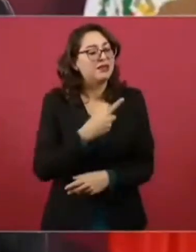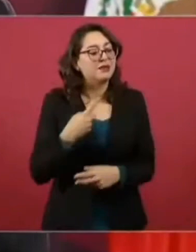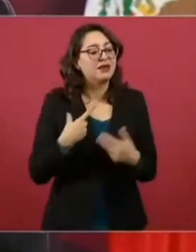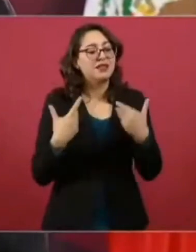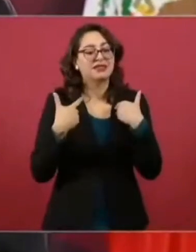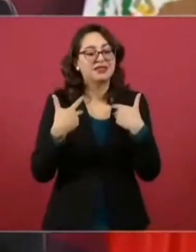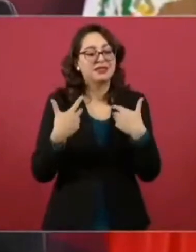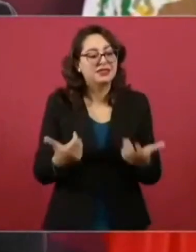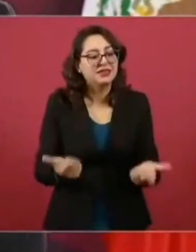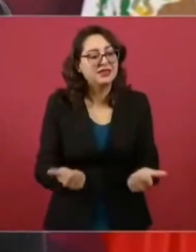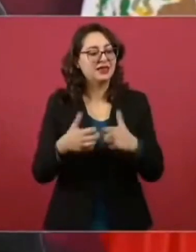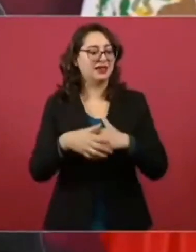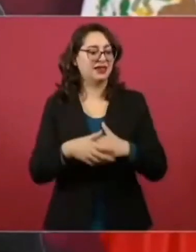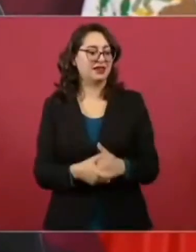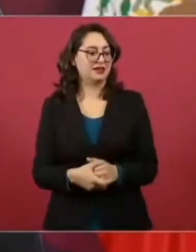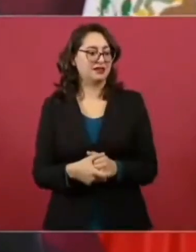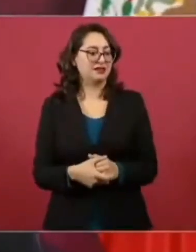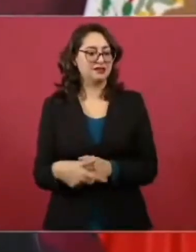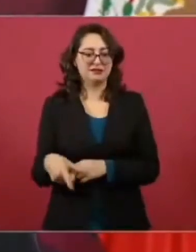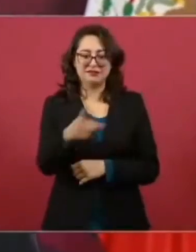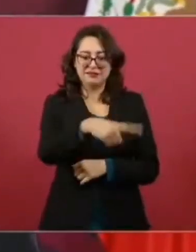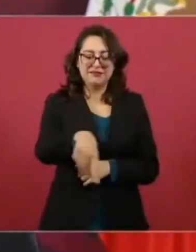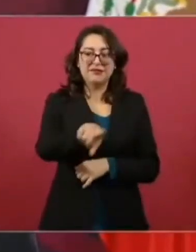cambien y rectifiquen